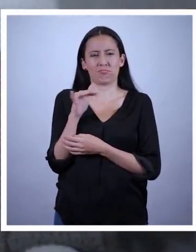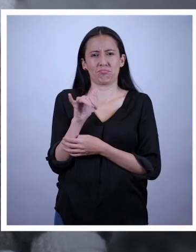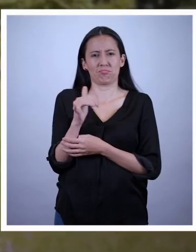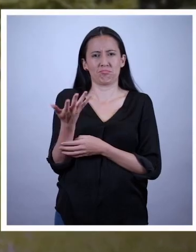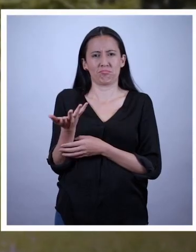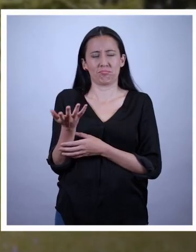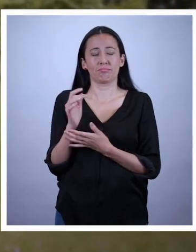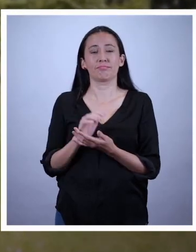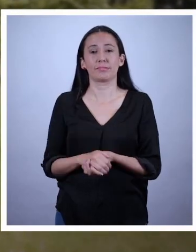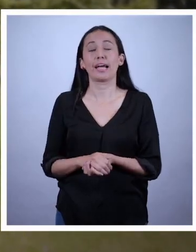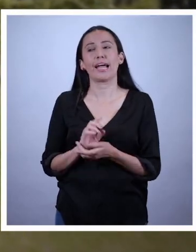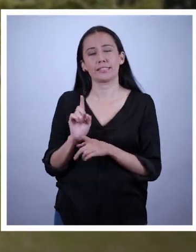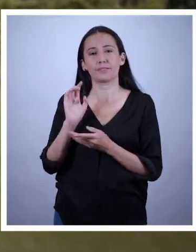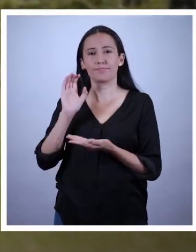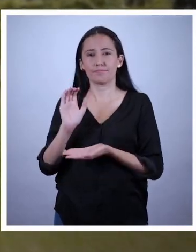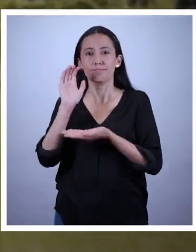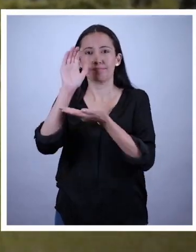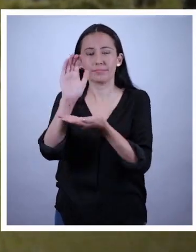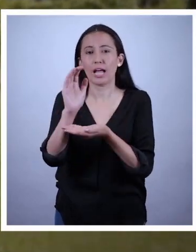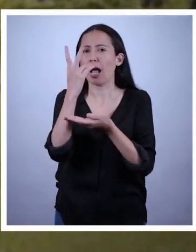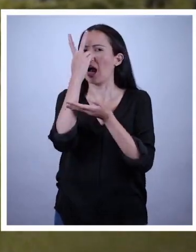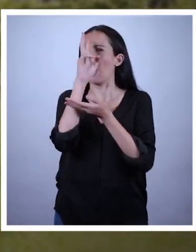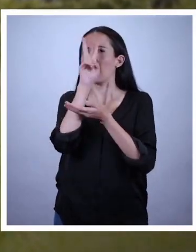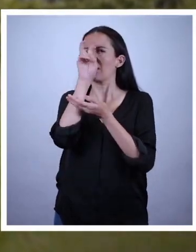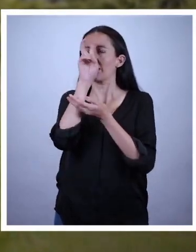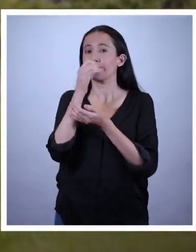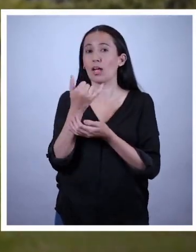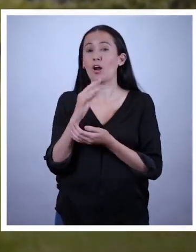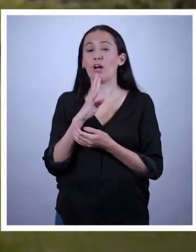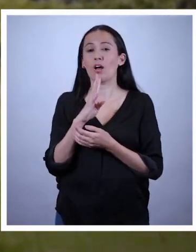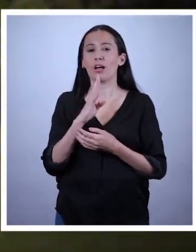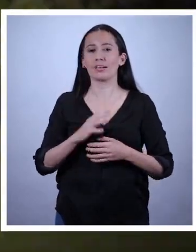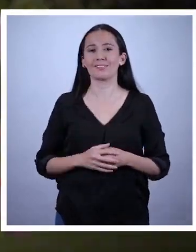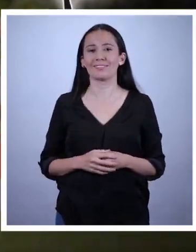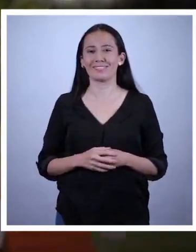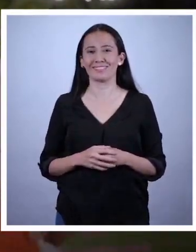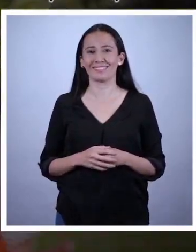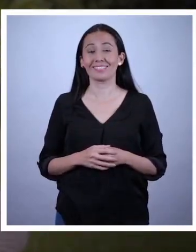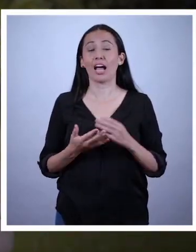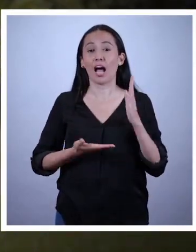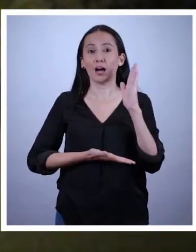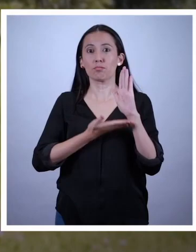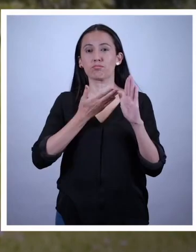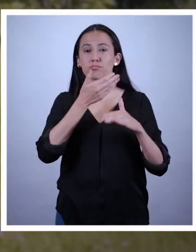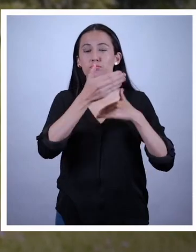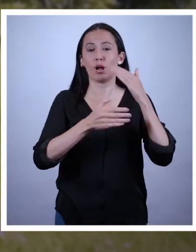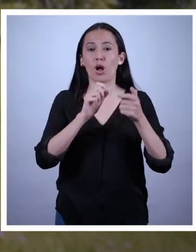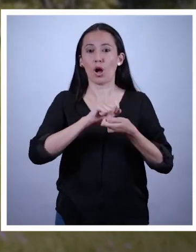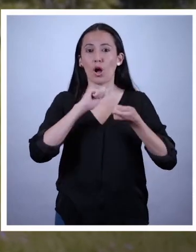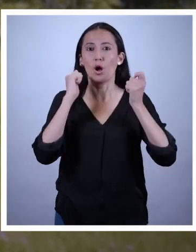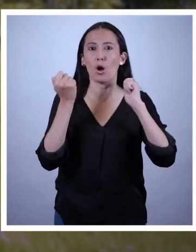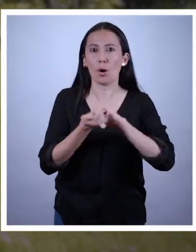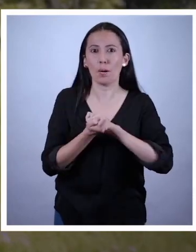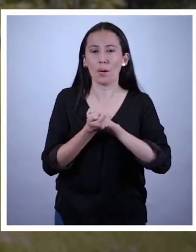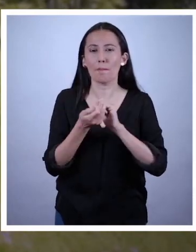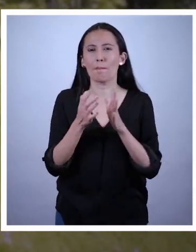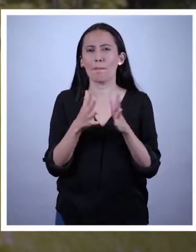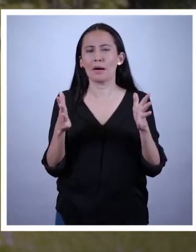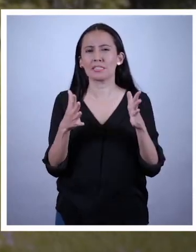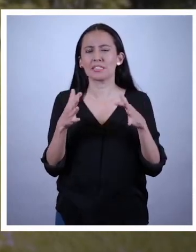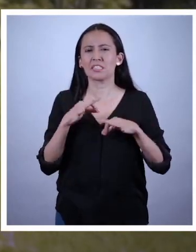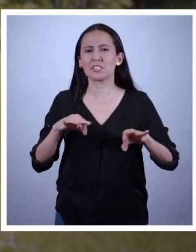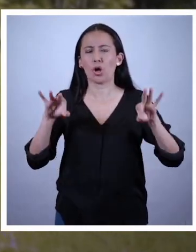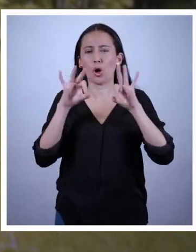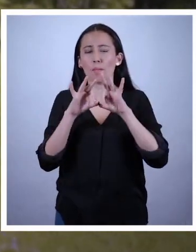blanco? Bueno, es que este tiene que ver con lo que les quiero hablar hoy. ¡Evolución! Así como los Pokémones, pero